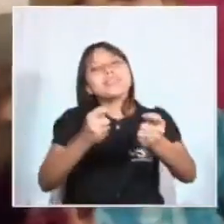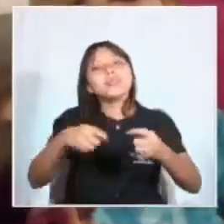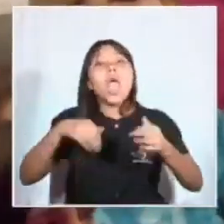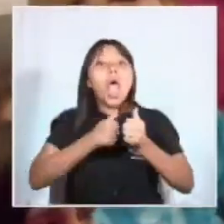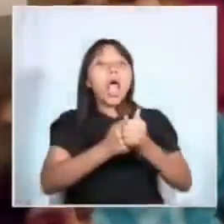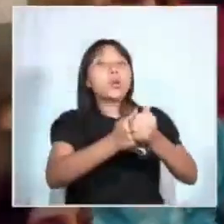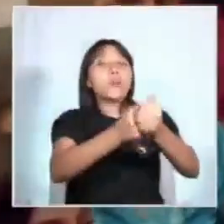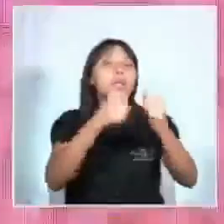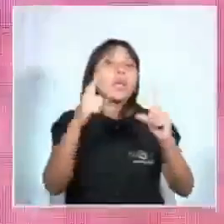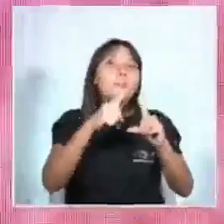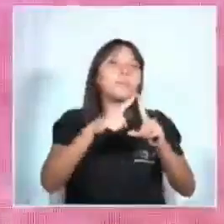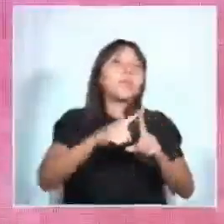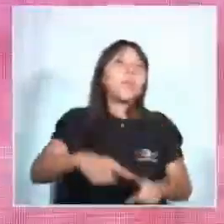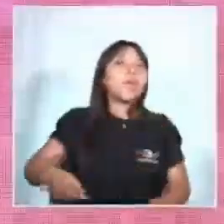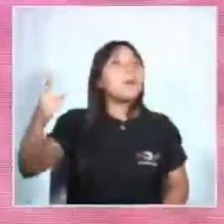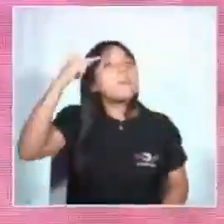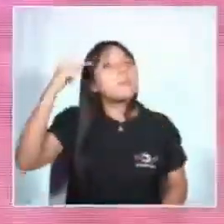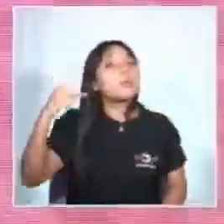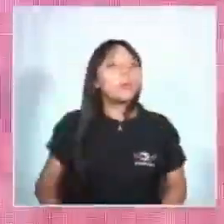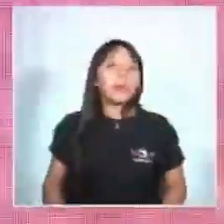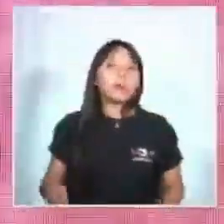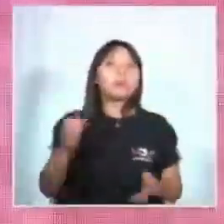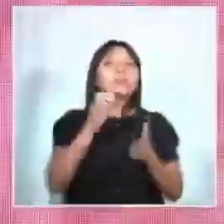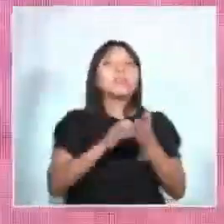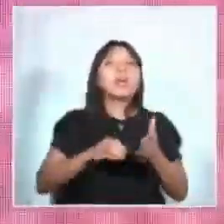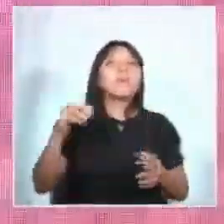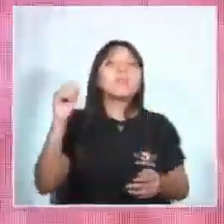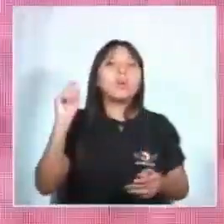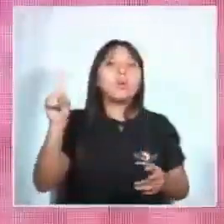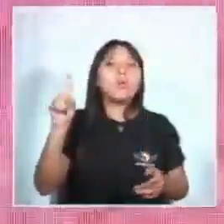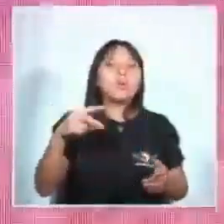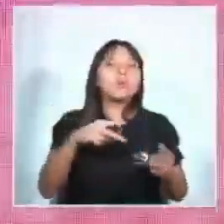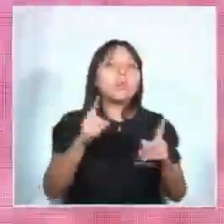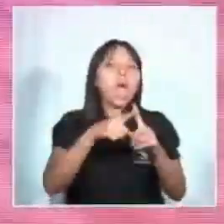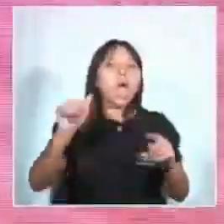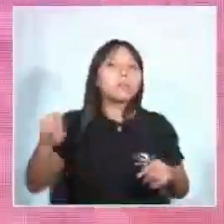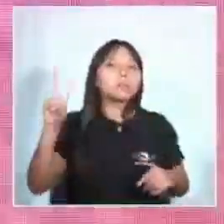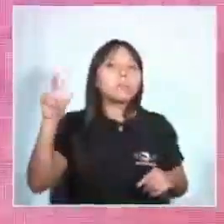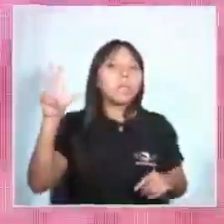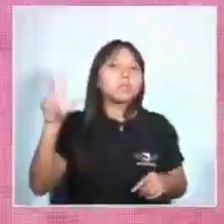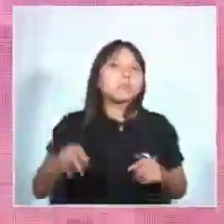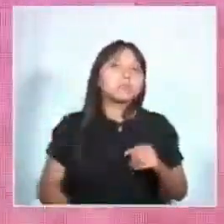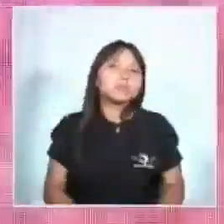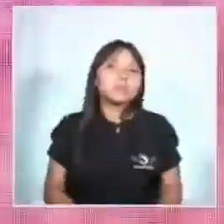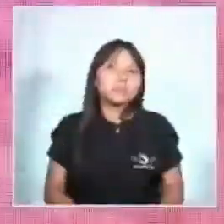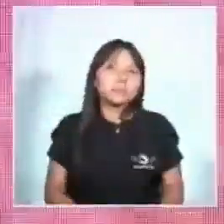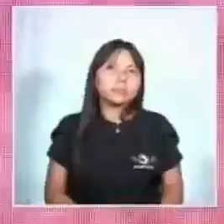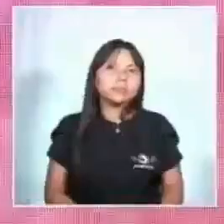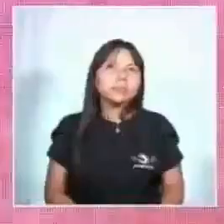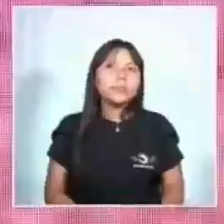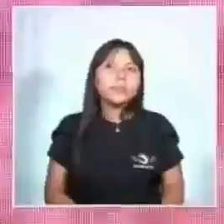Acompáñame a Proverbios capítulo 30, 21 al 23. Estoy leyendo de la Nueva Traducción Viviente.